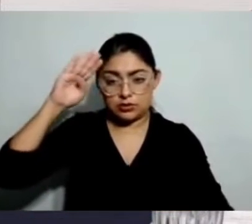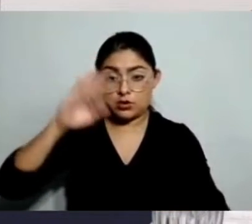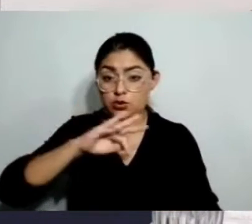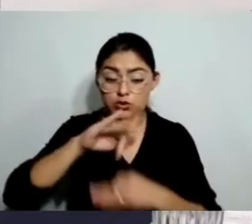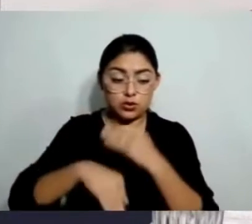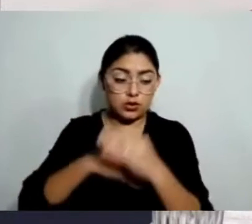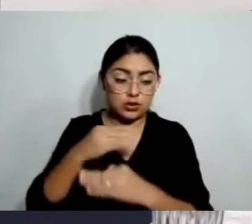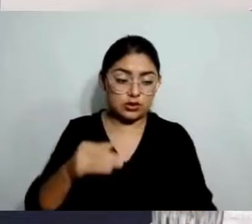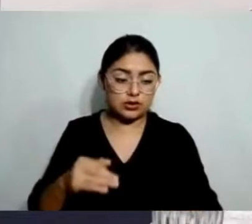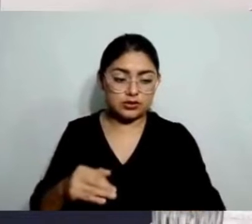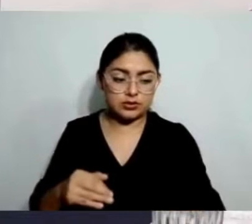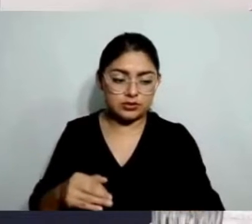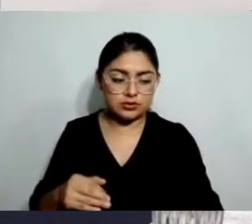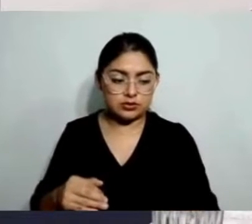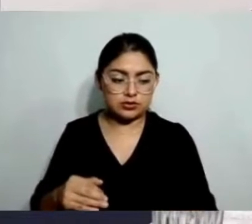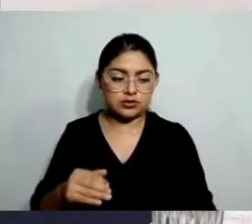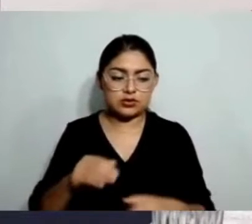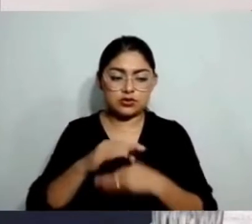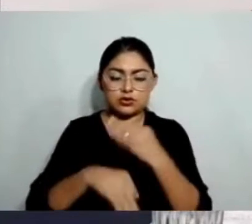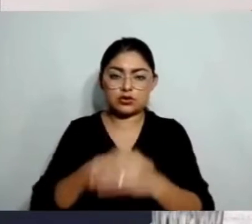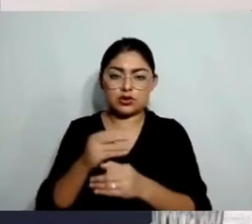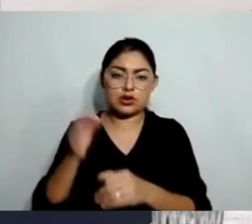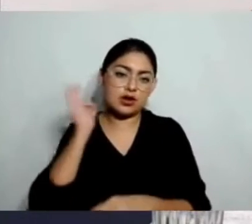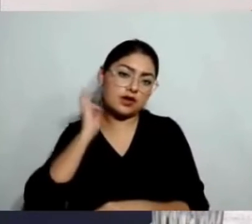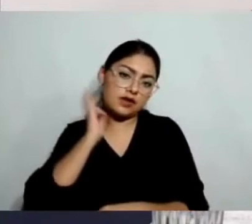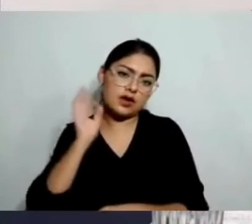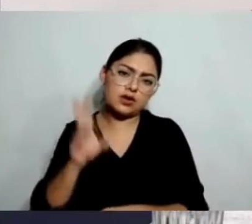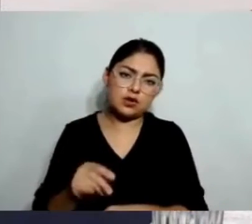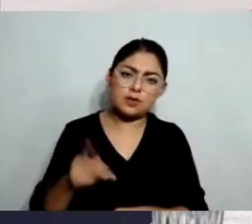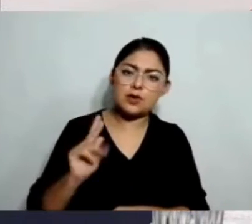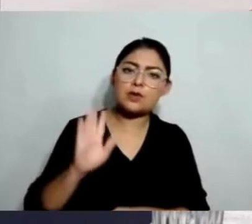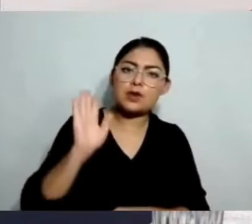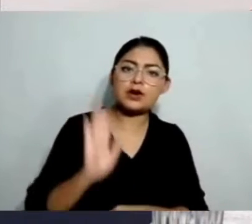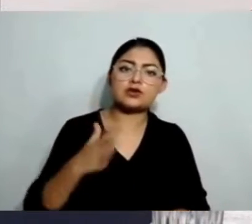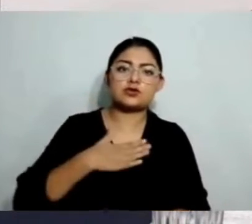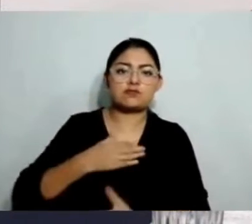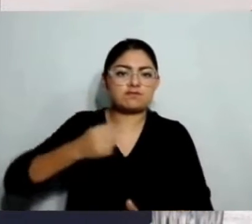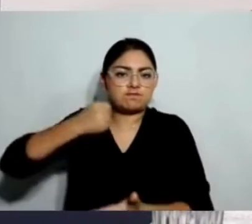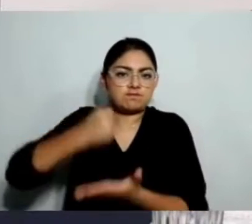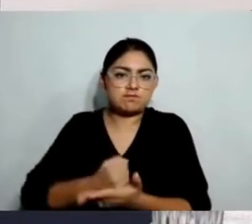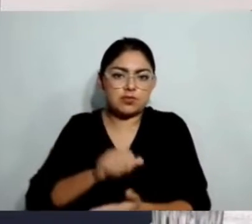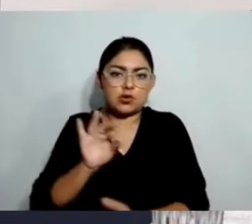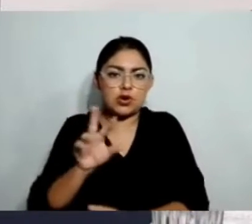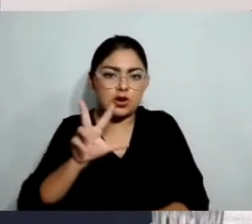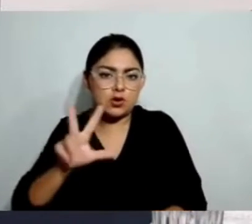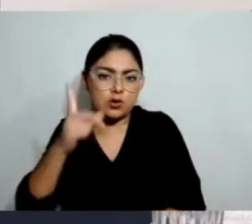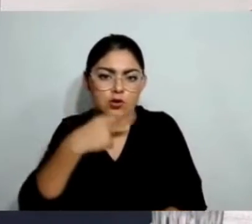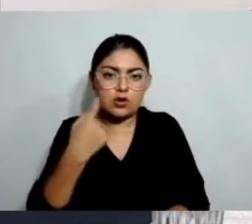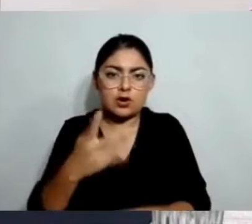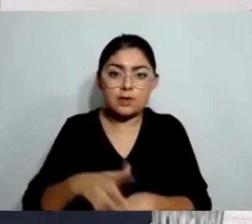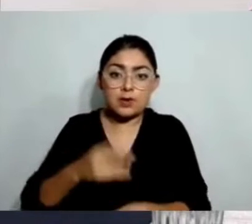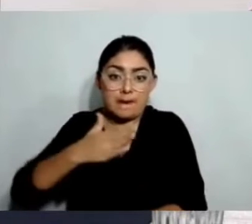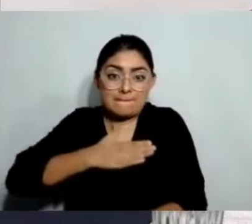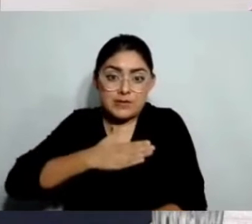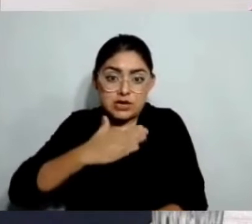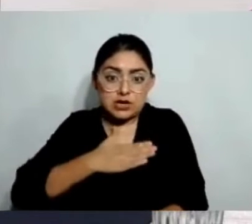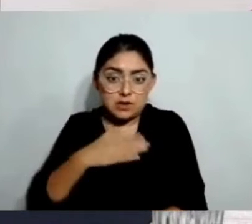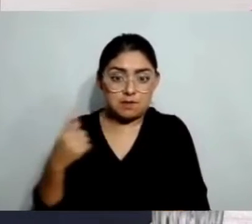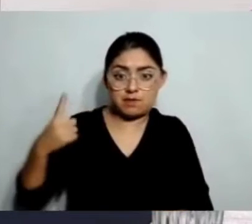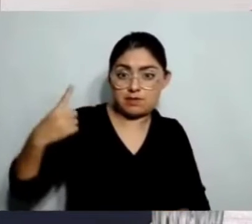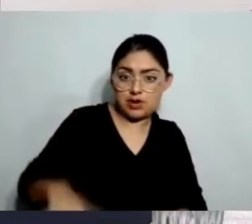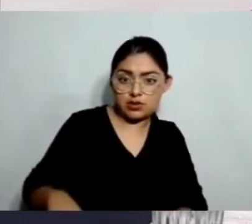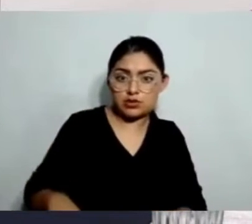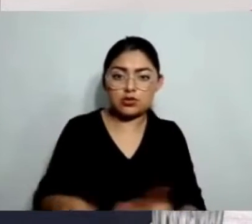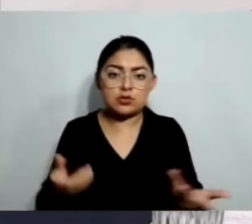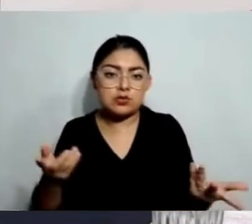este de las 48 horas Como de que aquí mando yo y aquí nadie se mete porque son mis 48 horas y